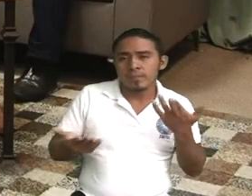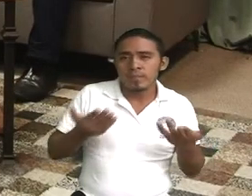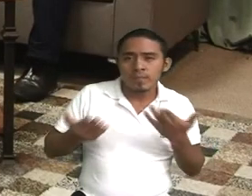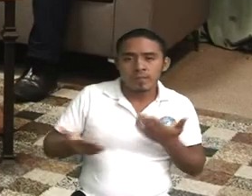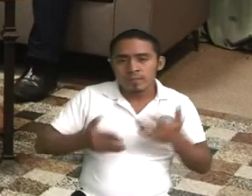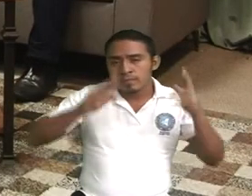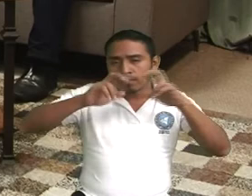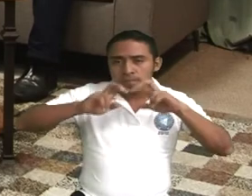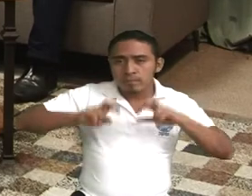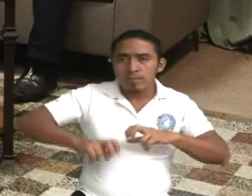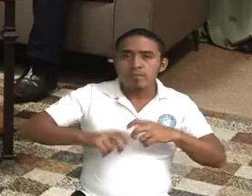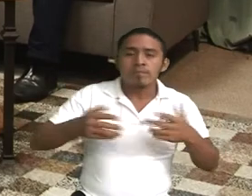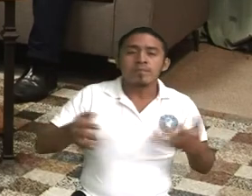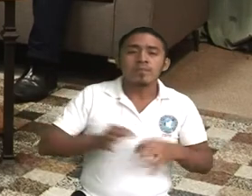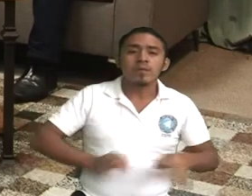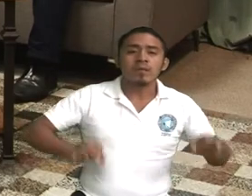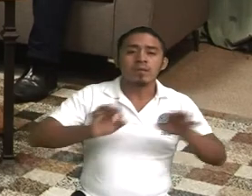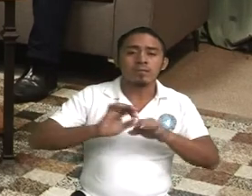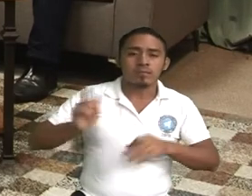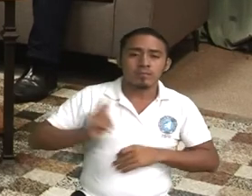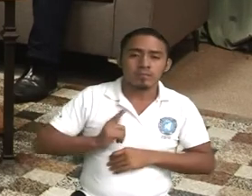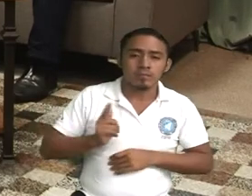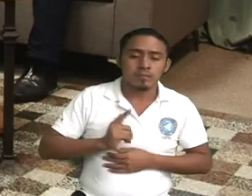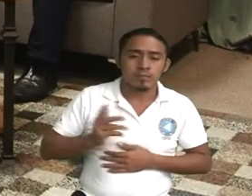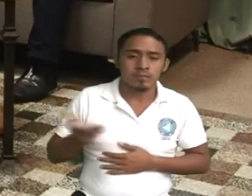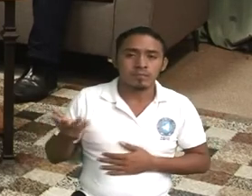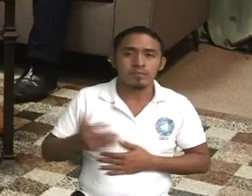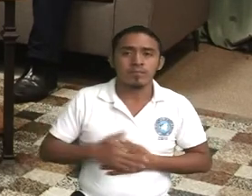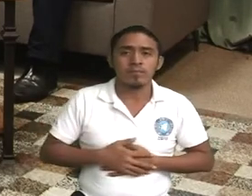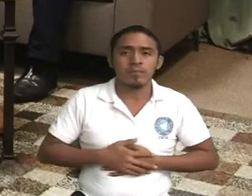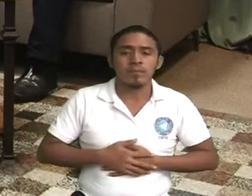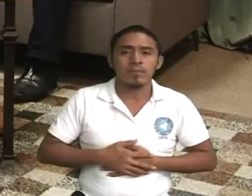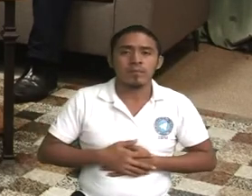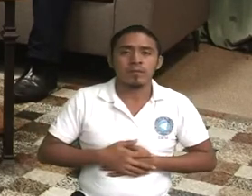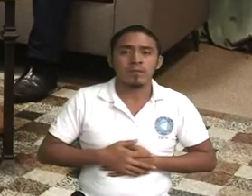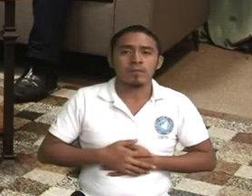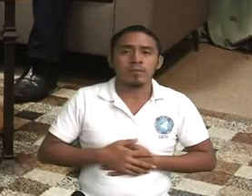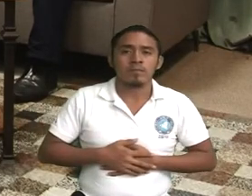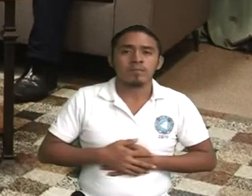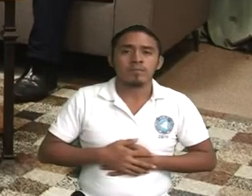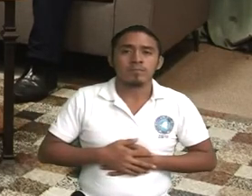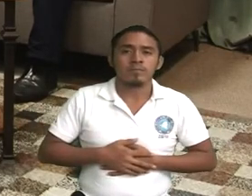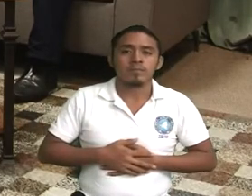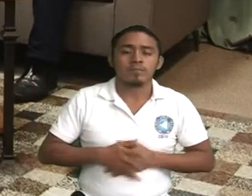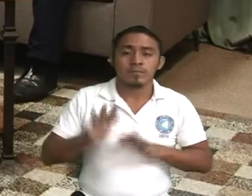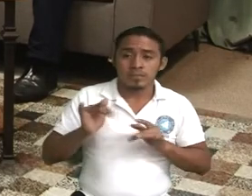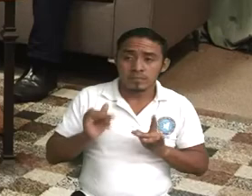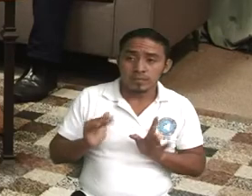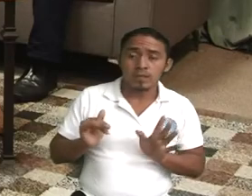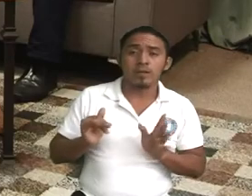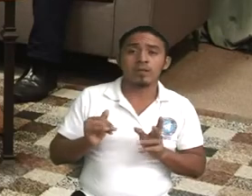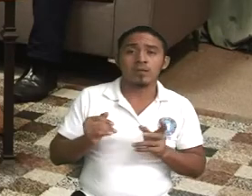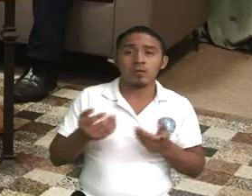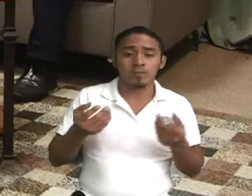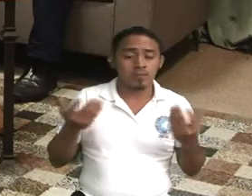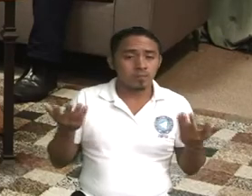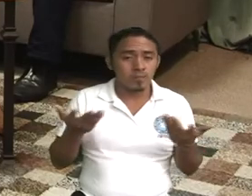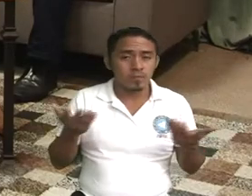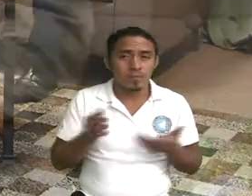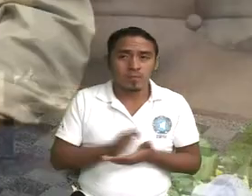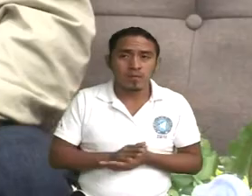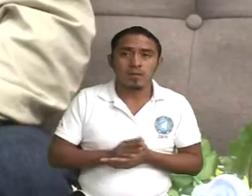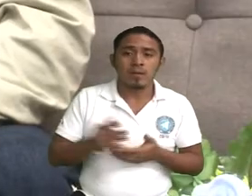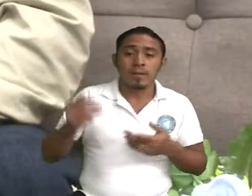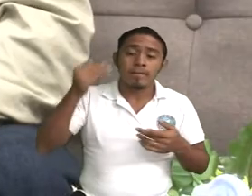el análisis más valioso que nosotros tenemos es haber logrado movilizar en